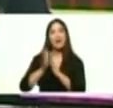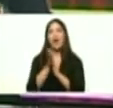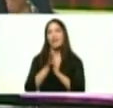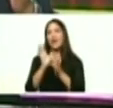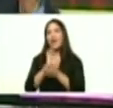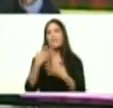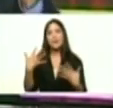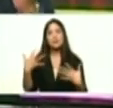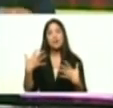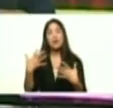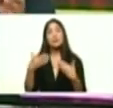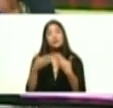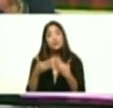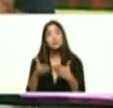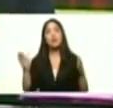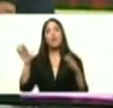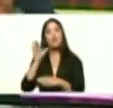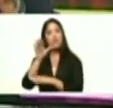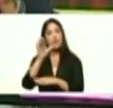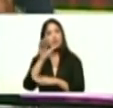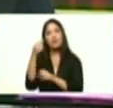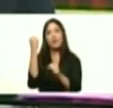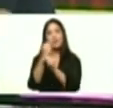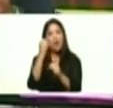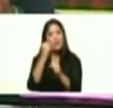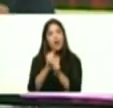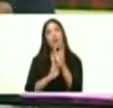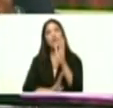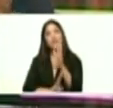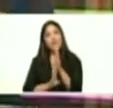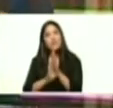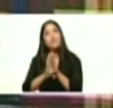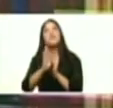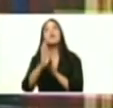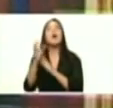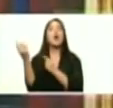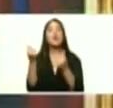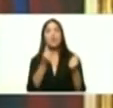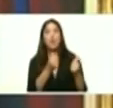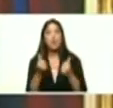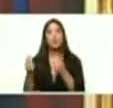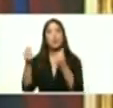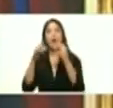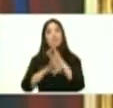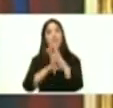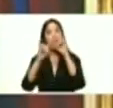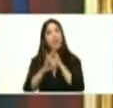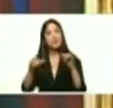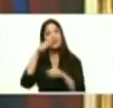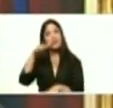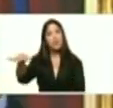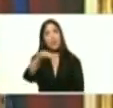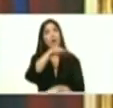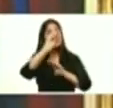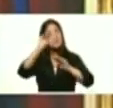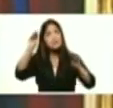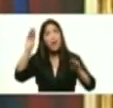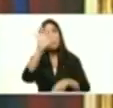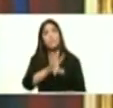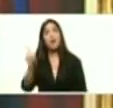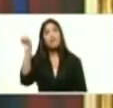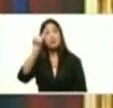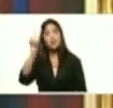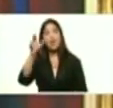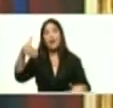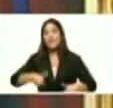allá, le abramos paso a un futuro de trabajo, prosperidad y crecimiento económico para la felicidad de nuestro pueblo. Llamo a todo el país para ese